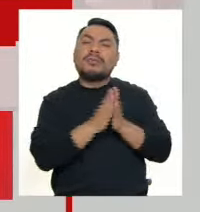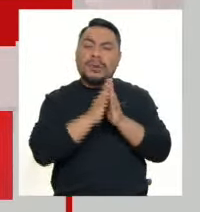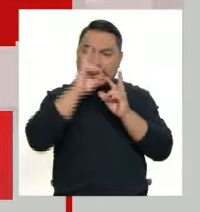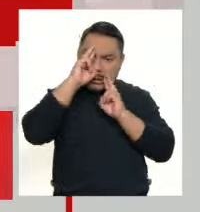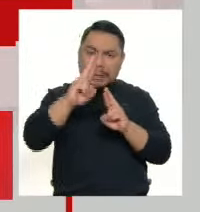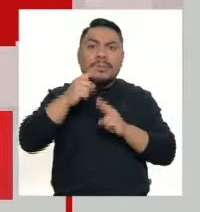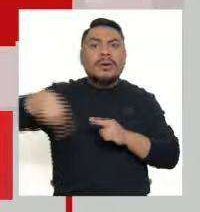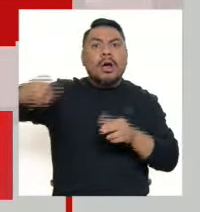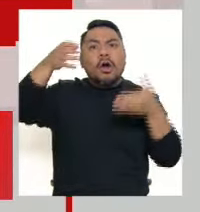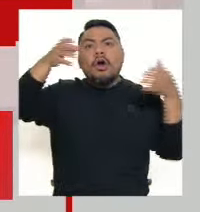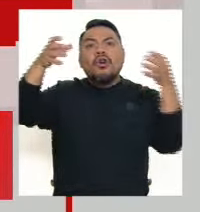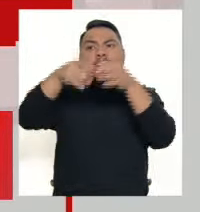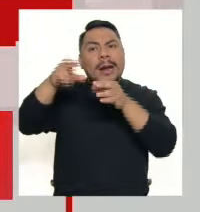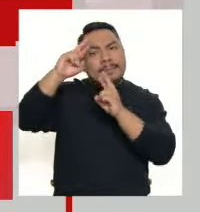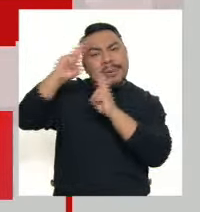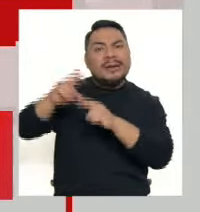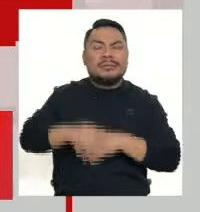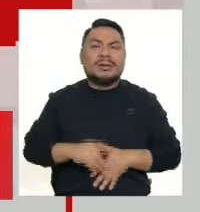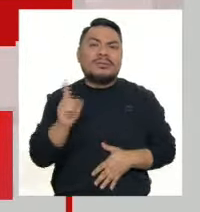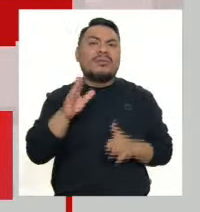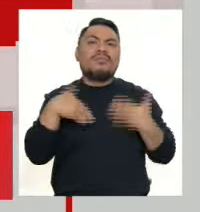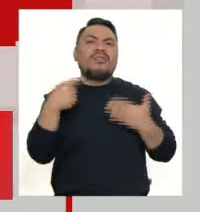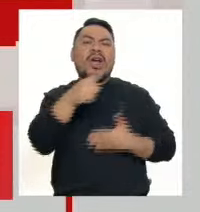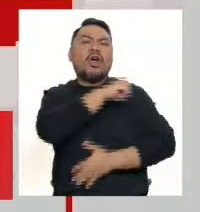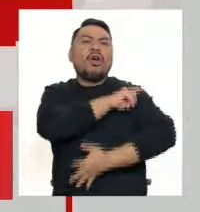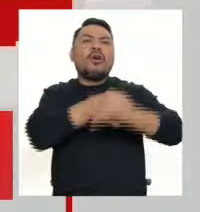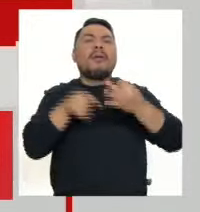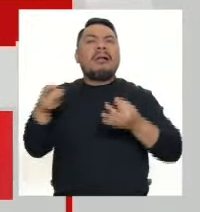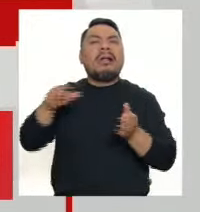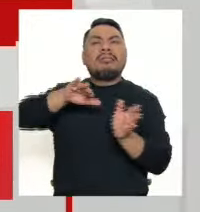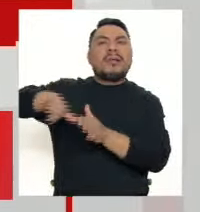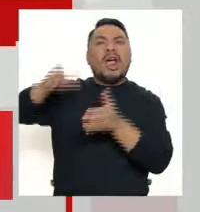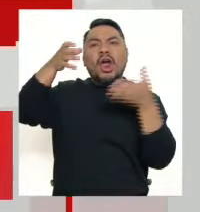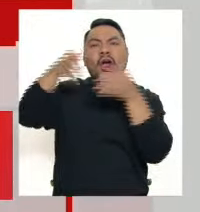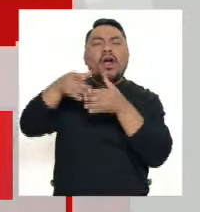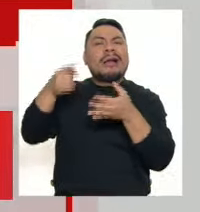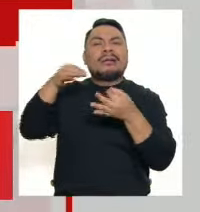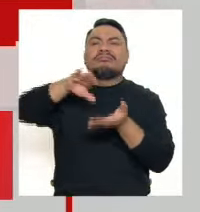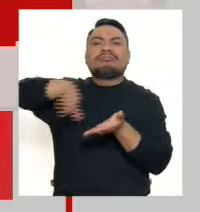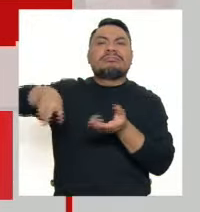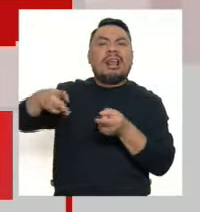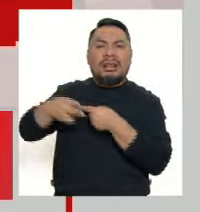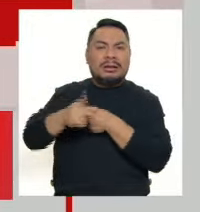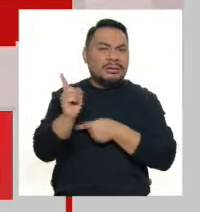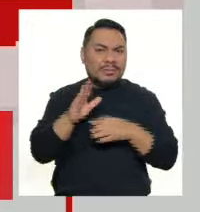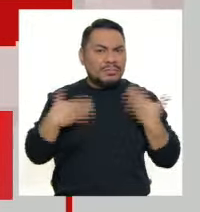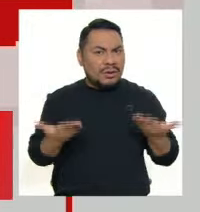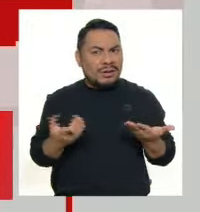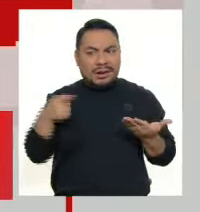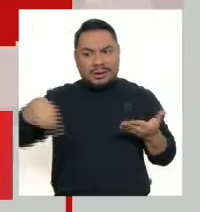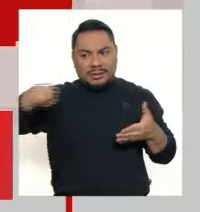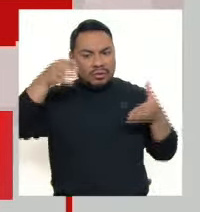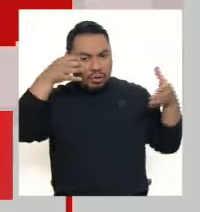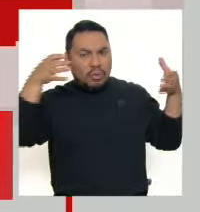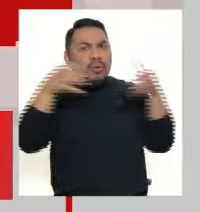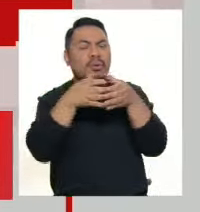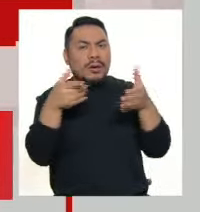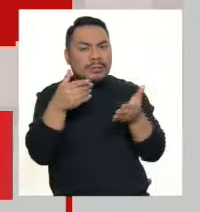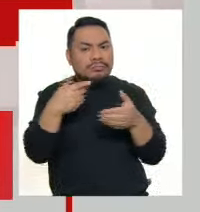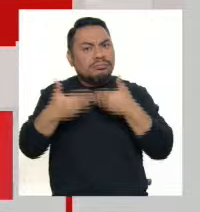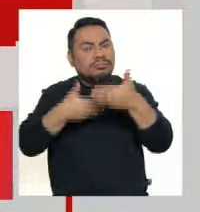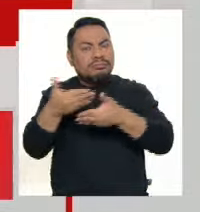el fuero parlamentario. No puede ser decisiones como las que se han emitido, las que perjudican al Perú